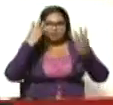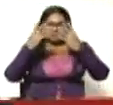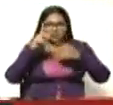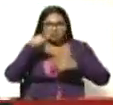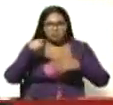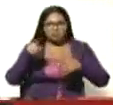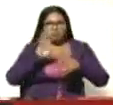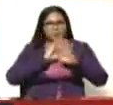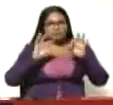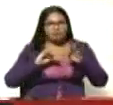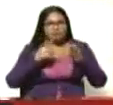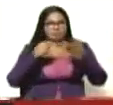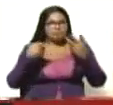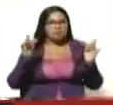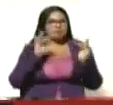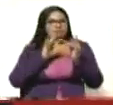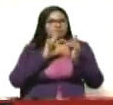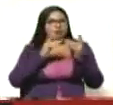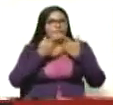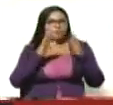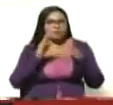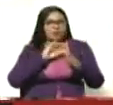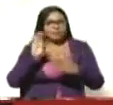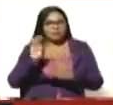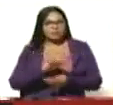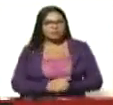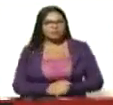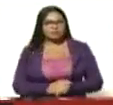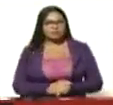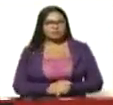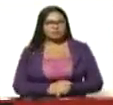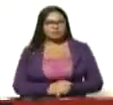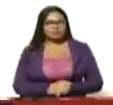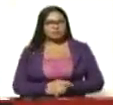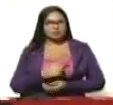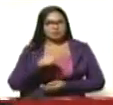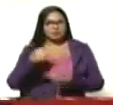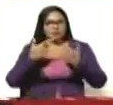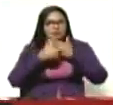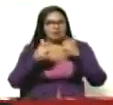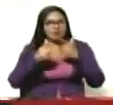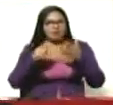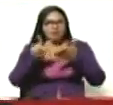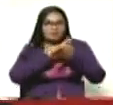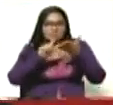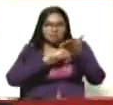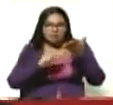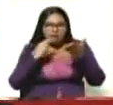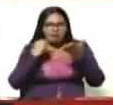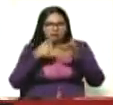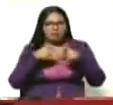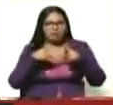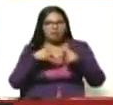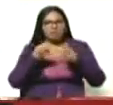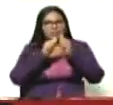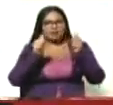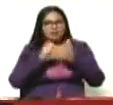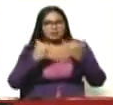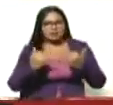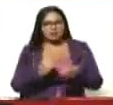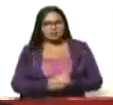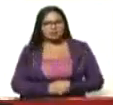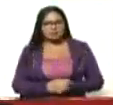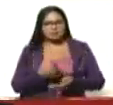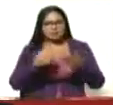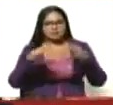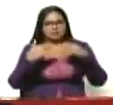en toda la red de bibliotecas públicas del país, en todas las librerías del sur, en todas las tiendas del arte, donativos